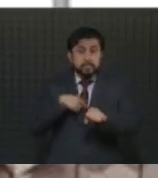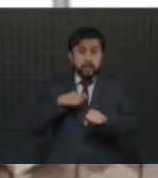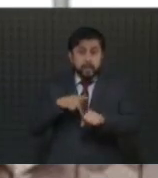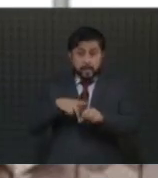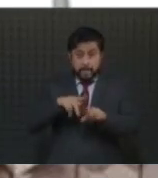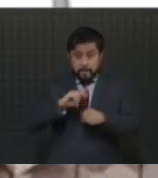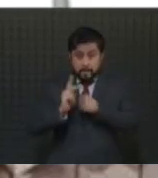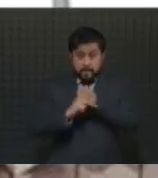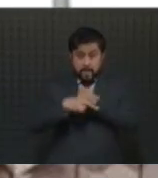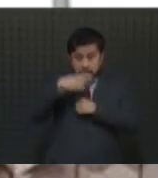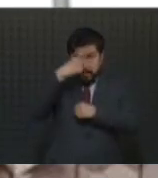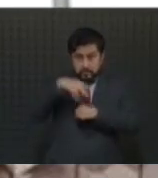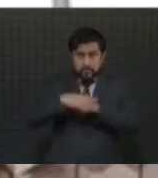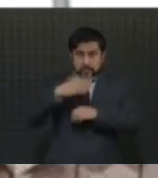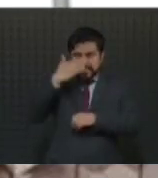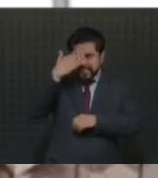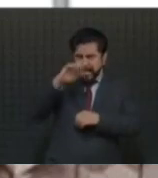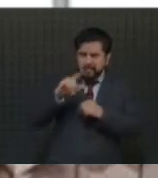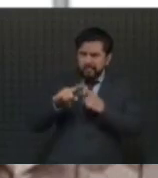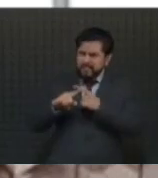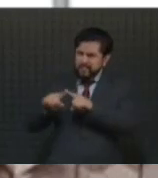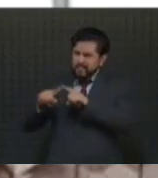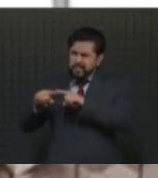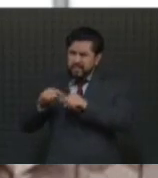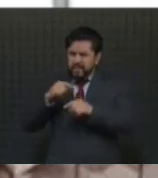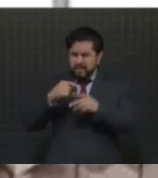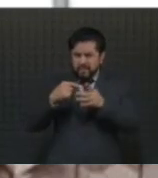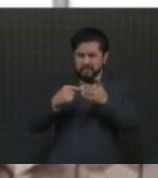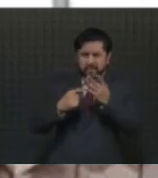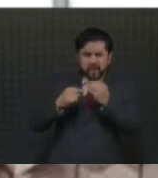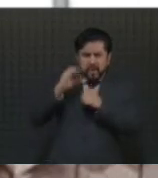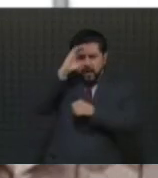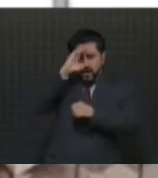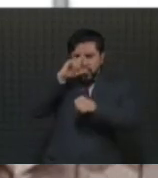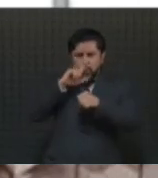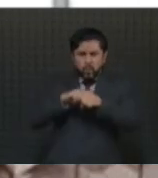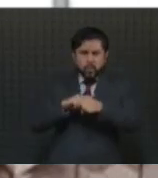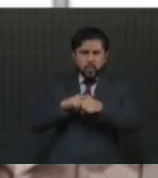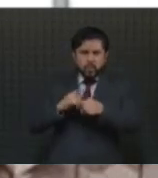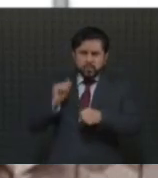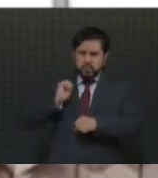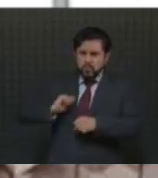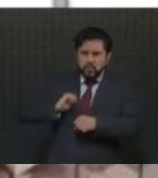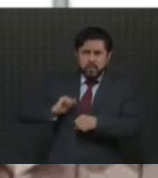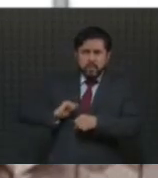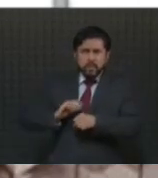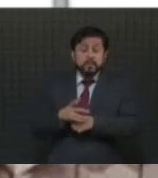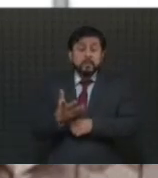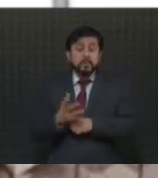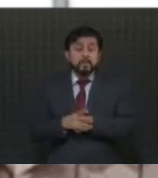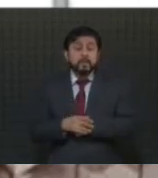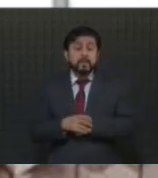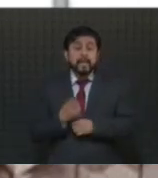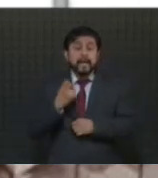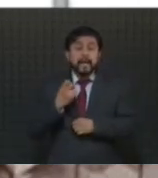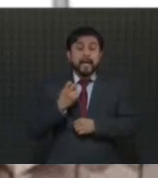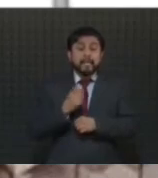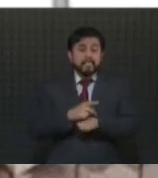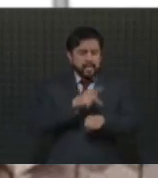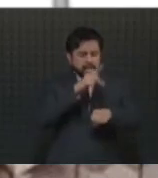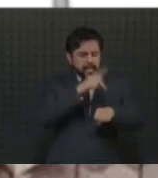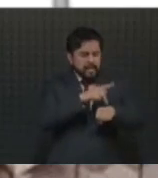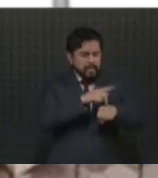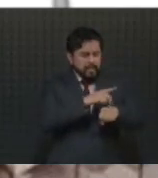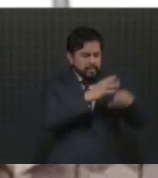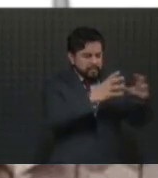los olmecas, la cultura mezcala, se ha dedicado a plasmar en ese sustrato mineral,